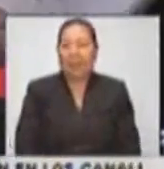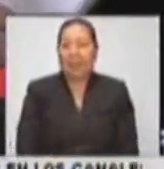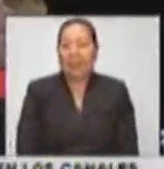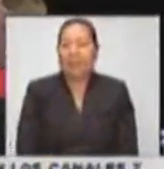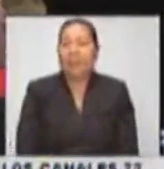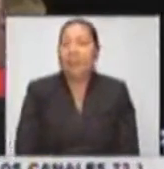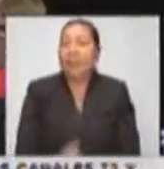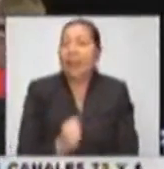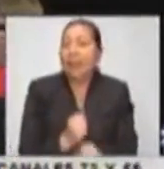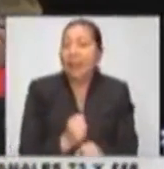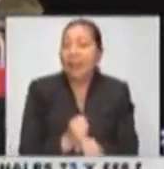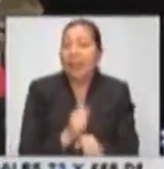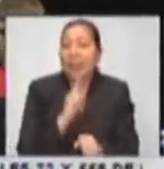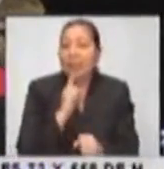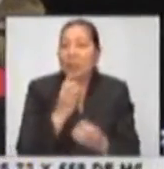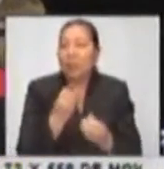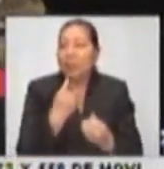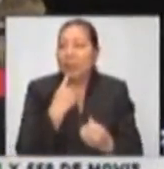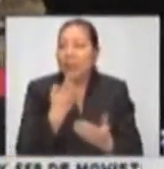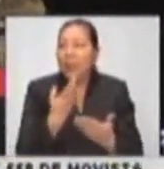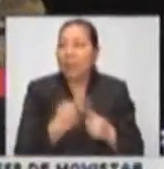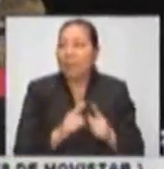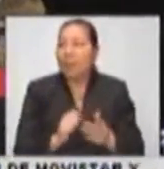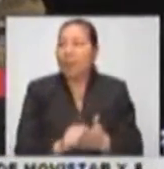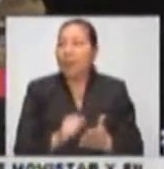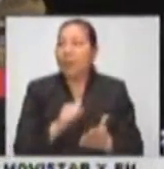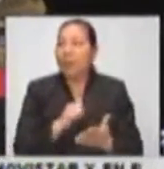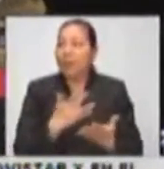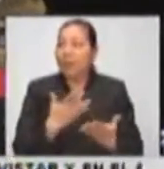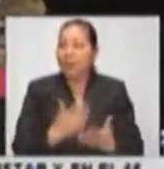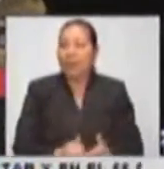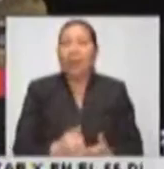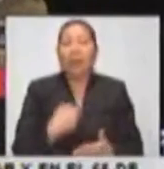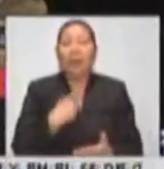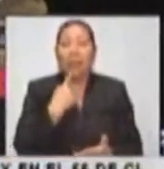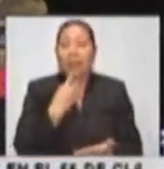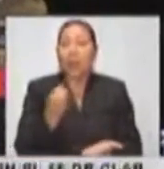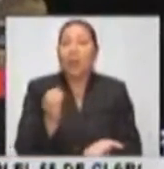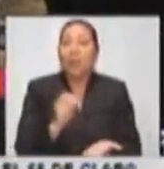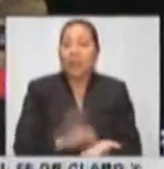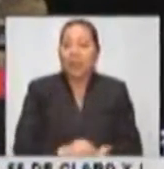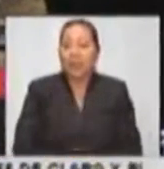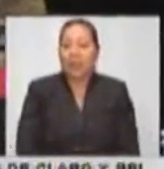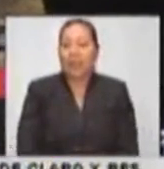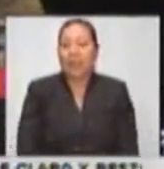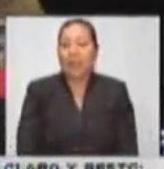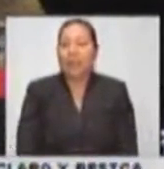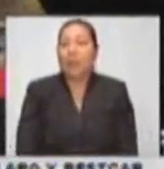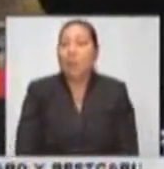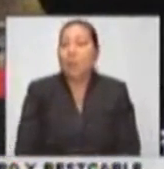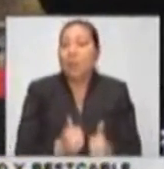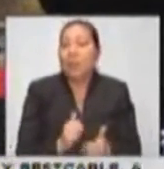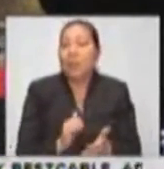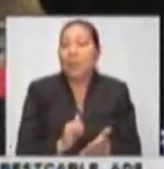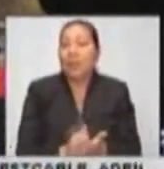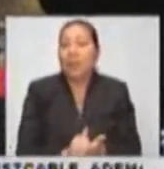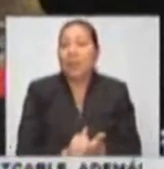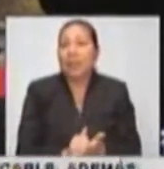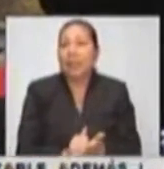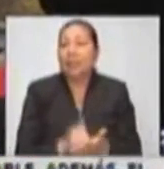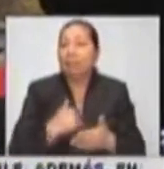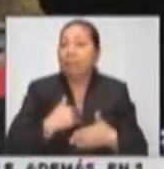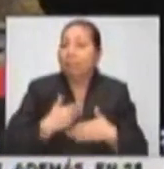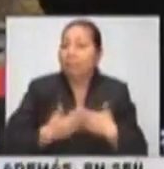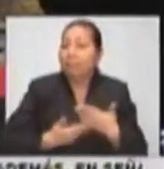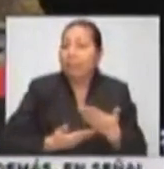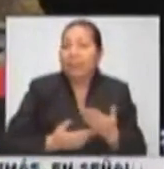Entonces, el trabajo, este ya lo hemos mencionado un poco, pero quisiera repetirlo. Lo bueno es que se